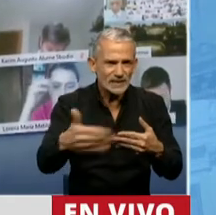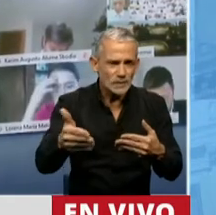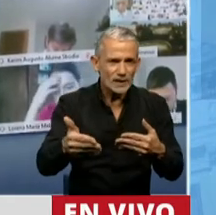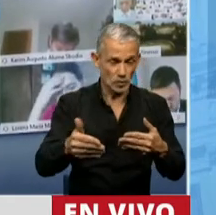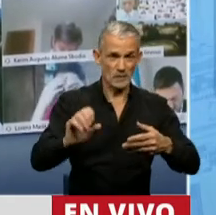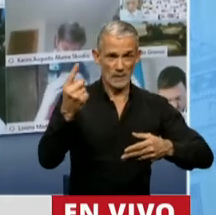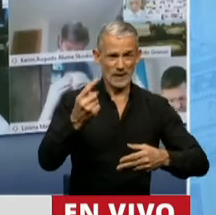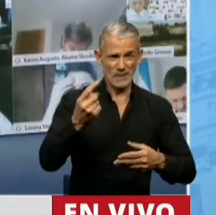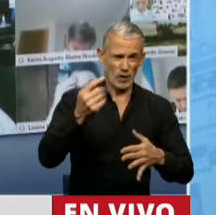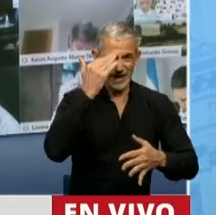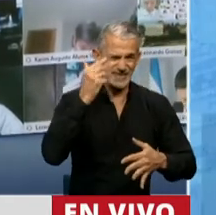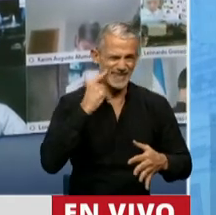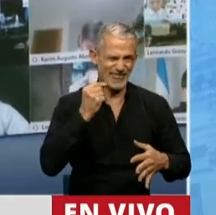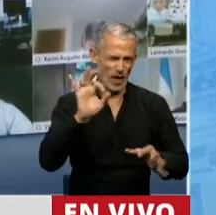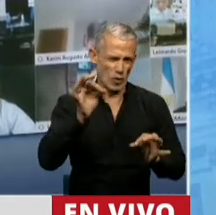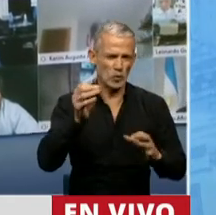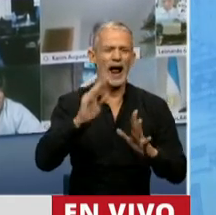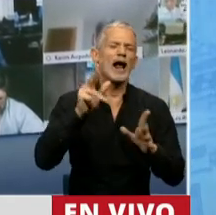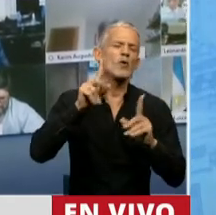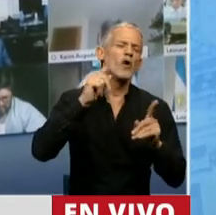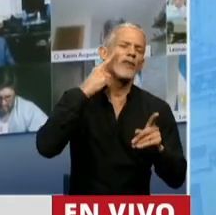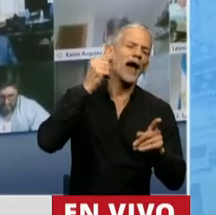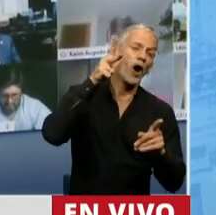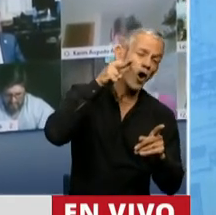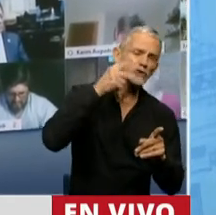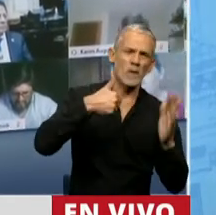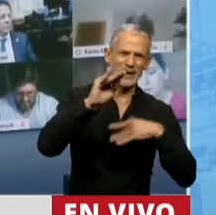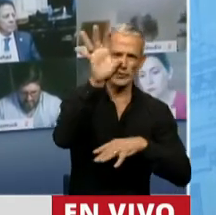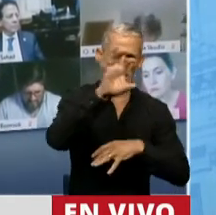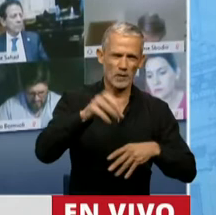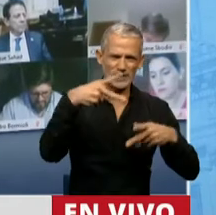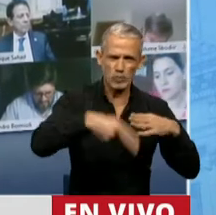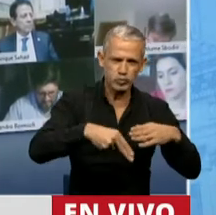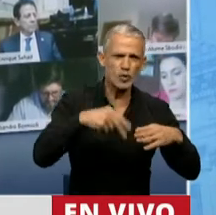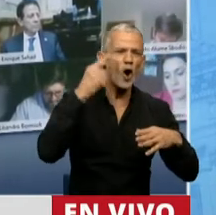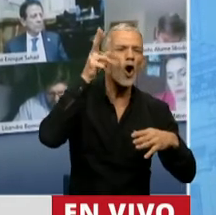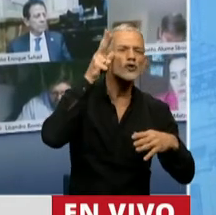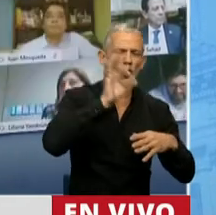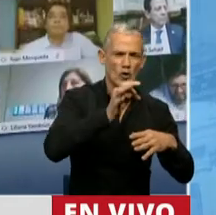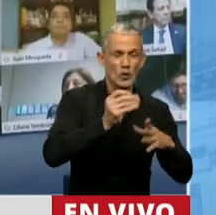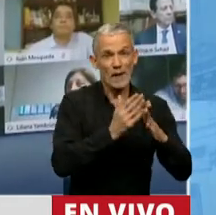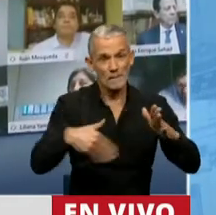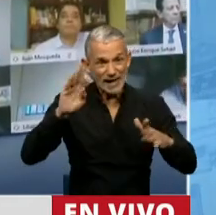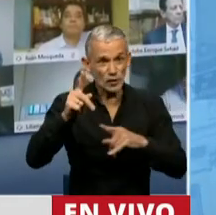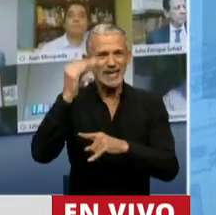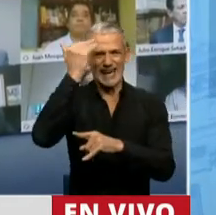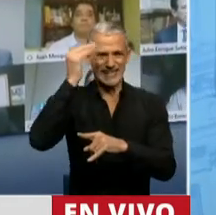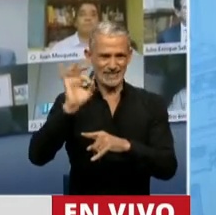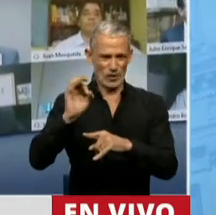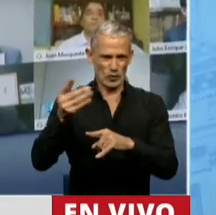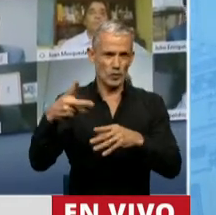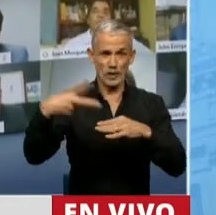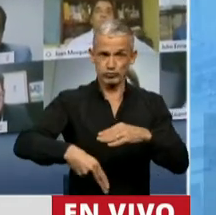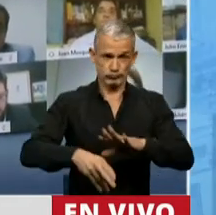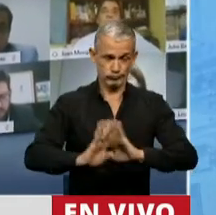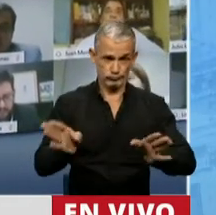en la primer quincena de octubre, algunos el día 8, la mayoría de las provincias, y otras el día 15, la gran mayoría. Con